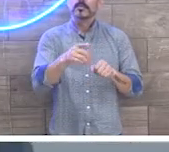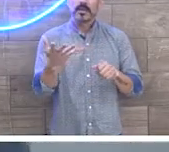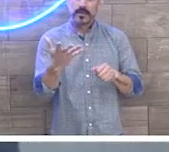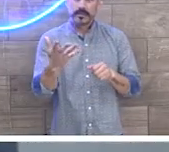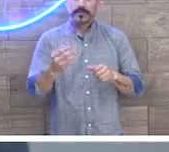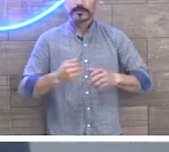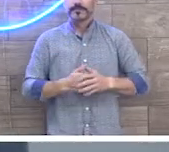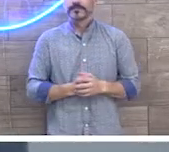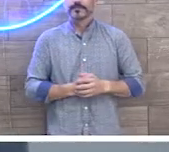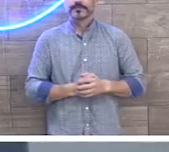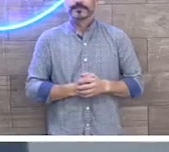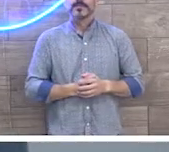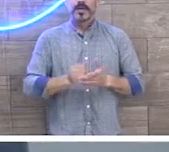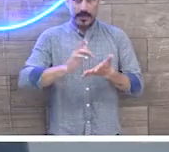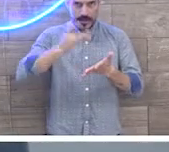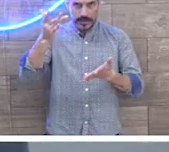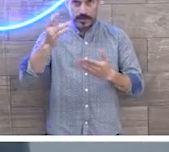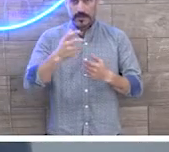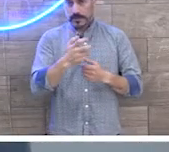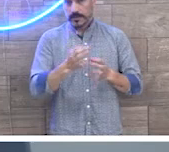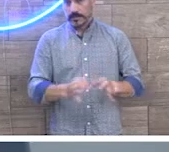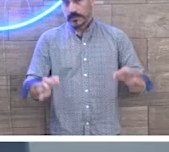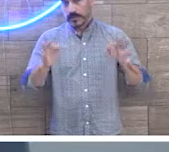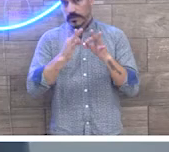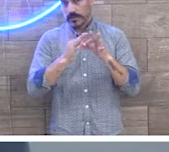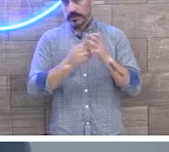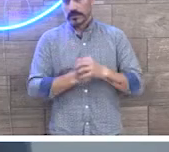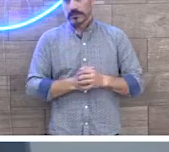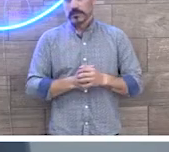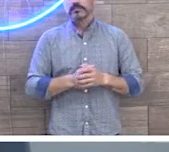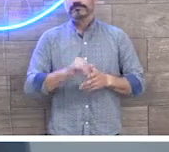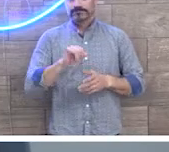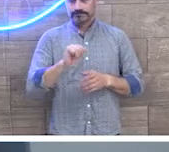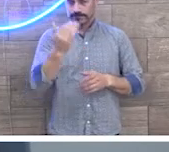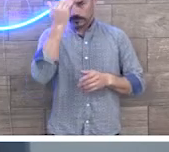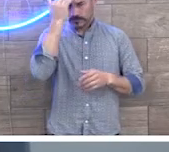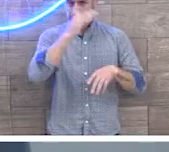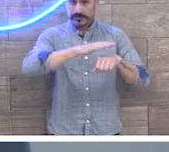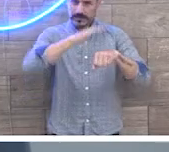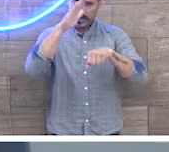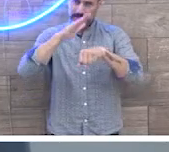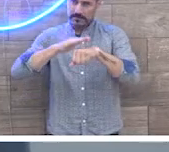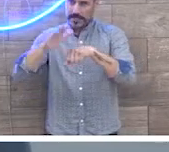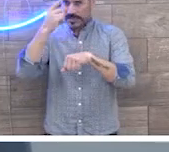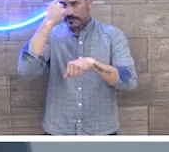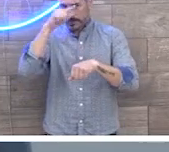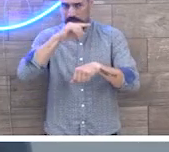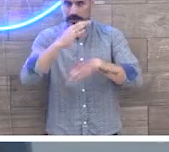Y pues sí, es importante abrir, que haya una cobertura más amplia para poder